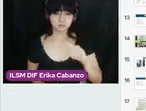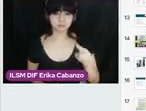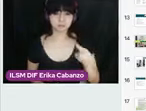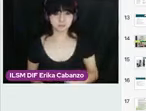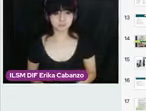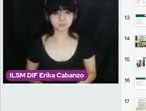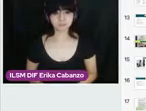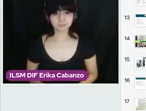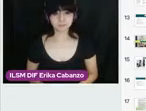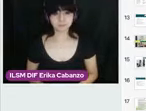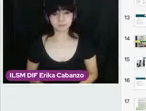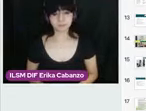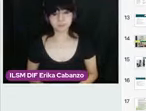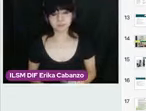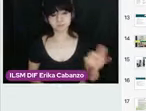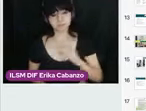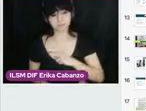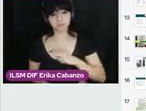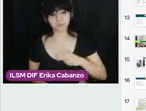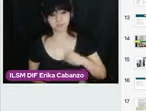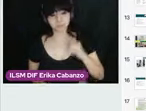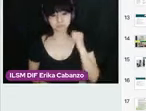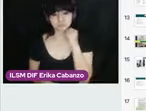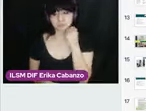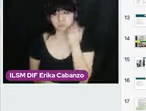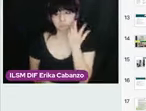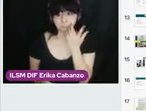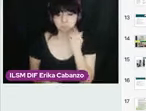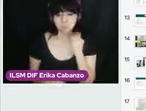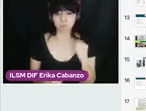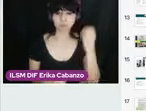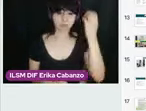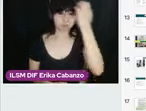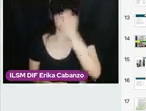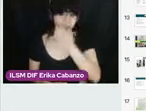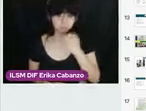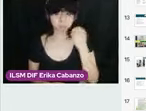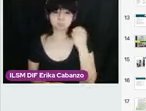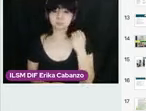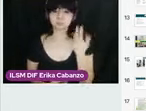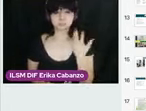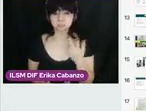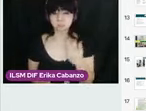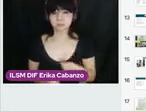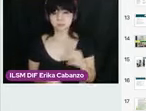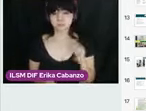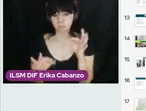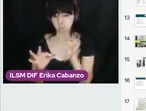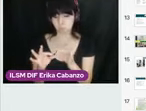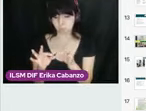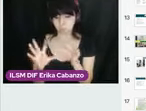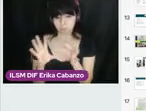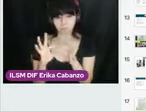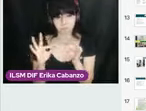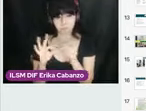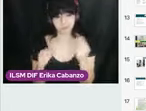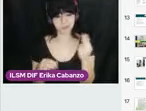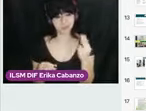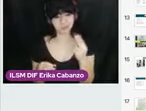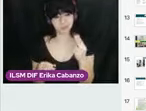quisiéramos un diagnóstico más fino, más detallado de ese tipo de lesiones, tendríamos que ver una audiometría de altas